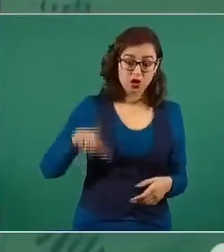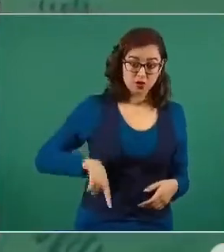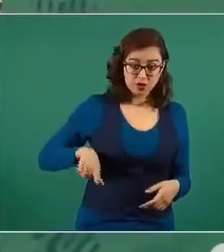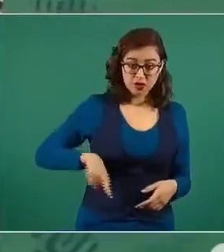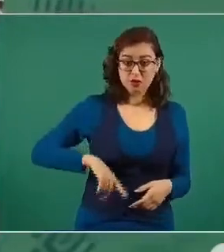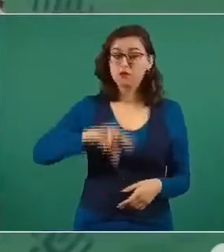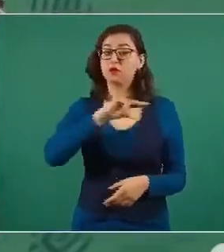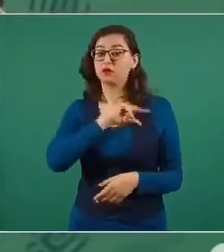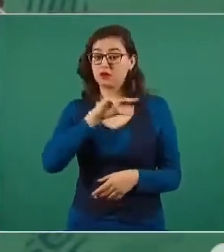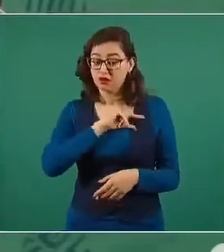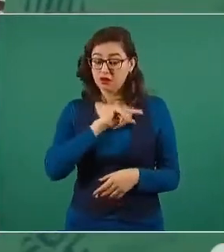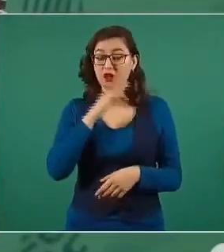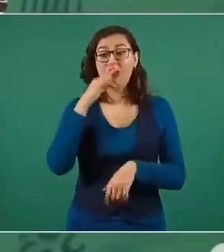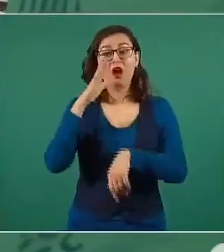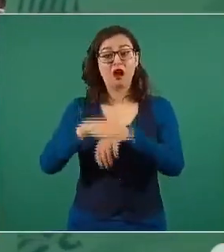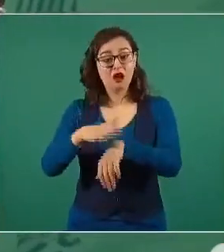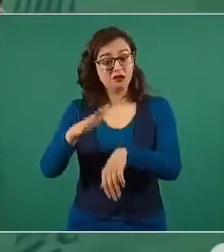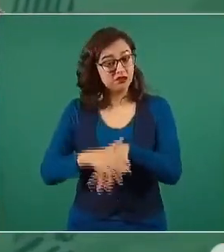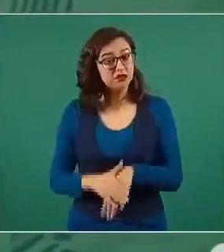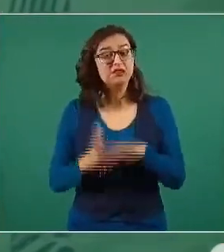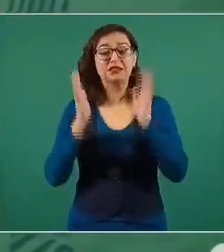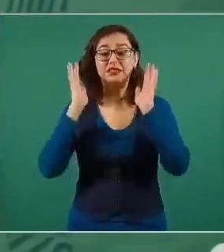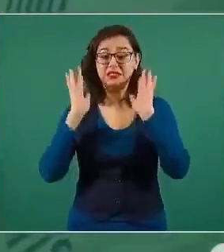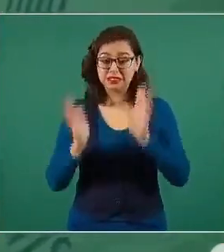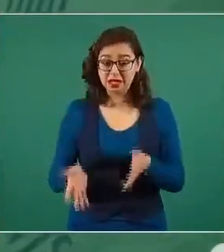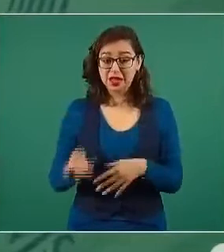vamos a que se